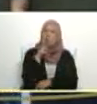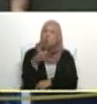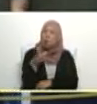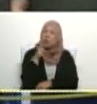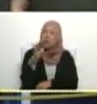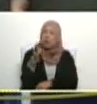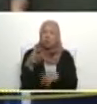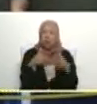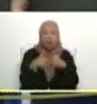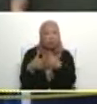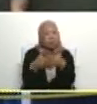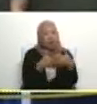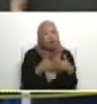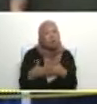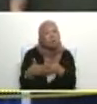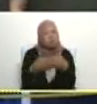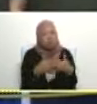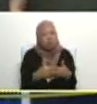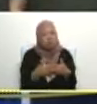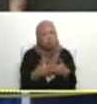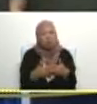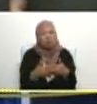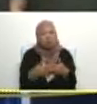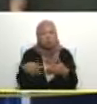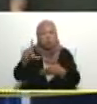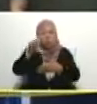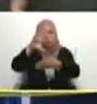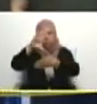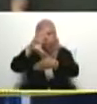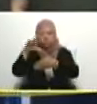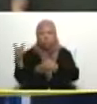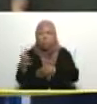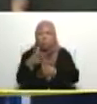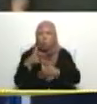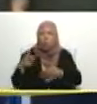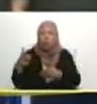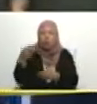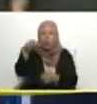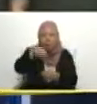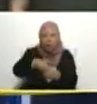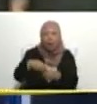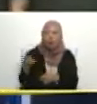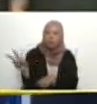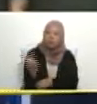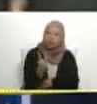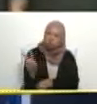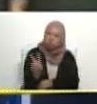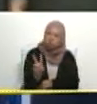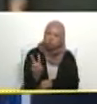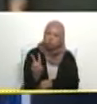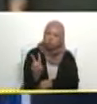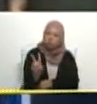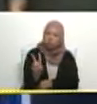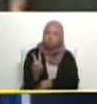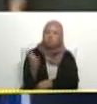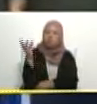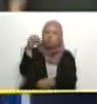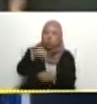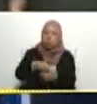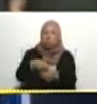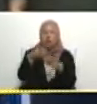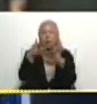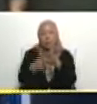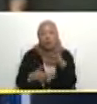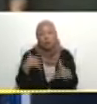mecanismos desplegados en su desesperada búsqueda por asaltar el poder político. Como parte de